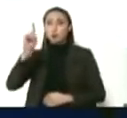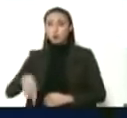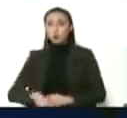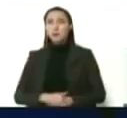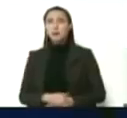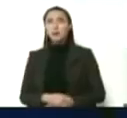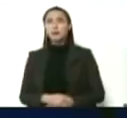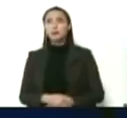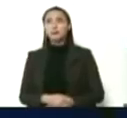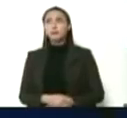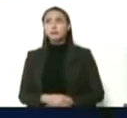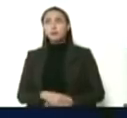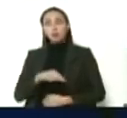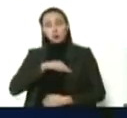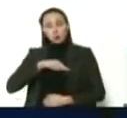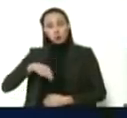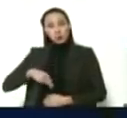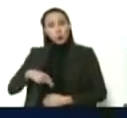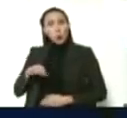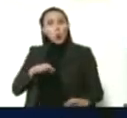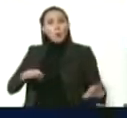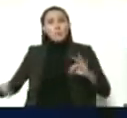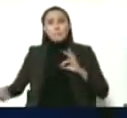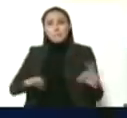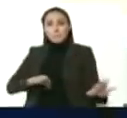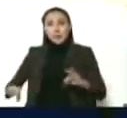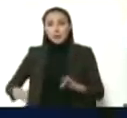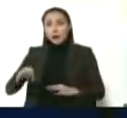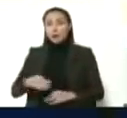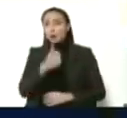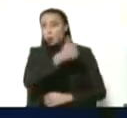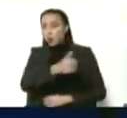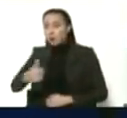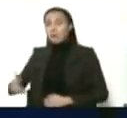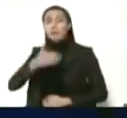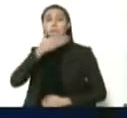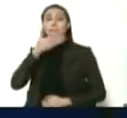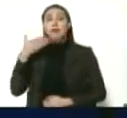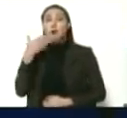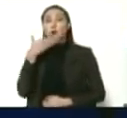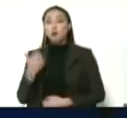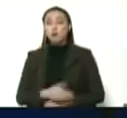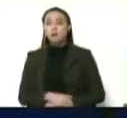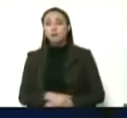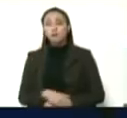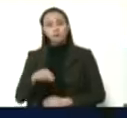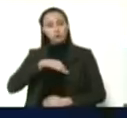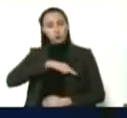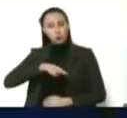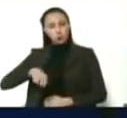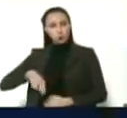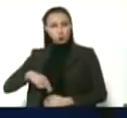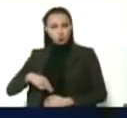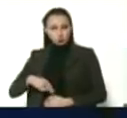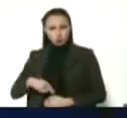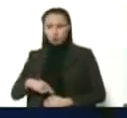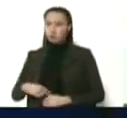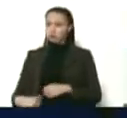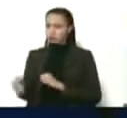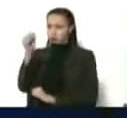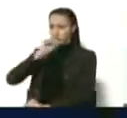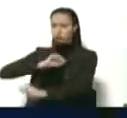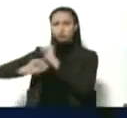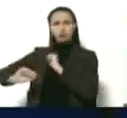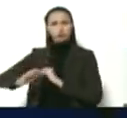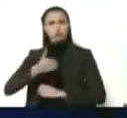paso a paso, nos hemos ido preparando cada vez mejor. Nos hemos ido blindando cada vez